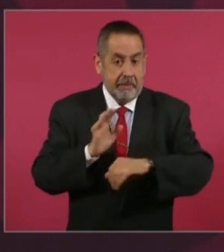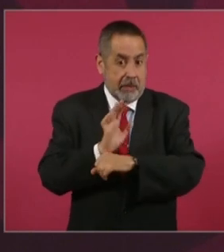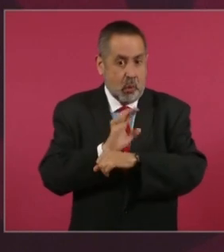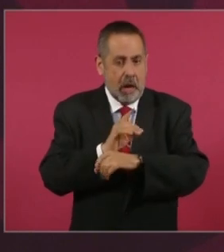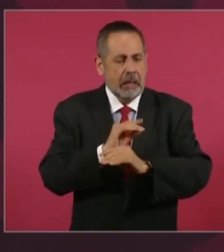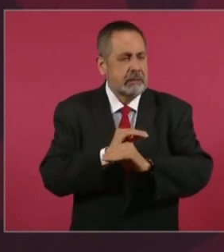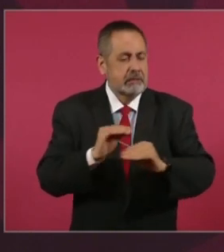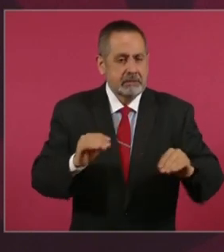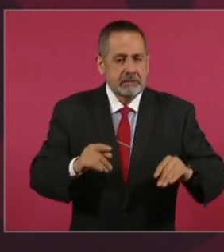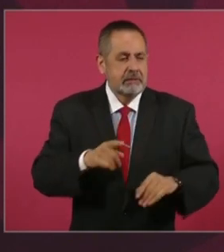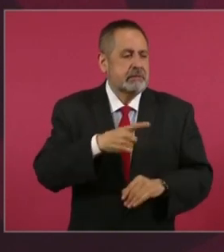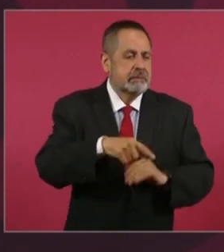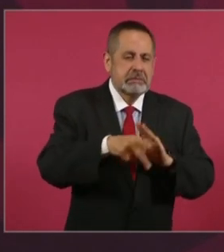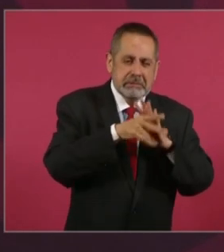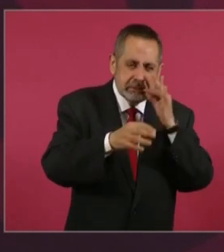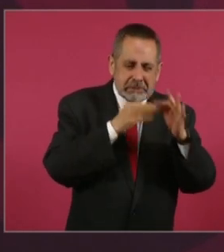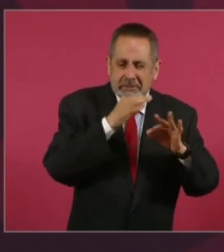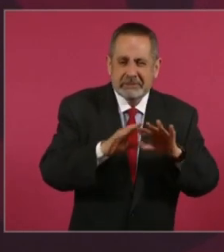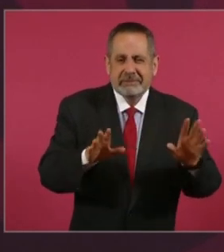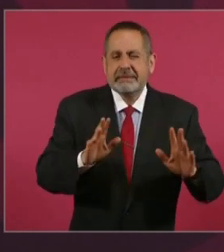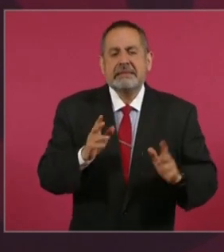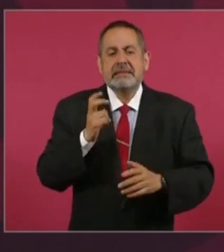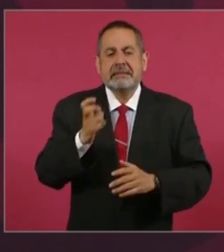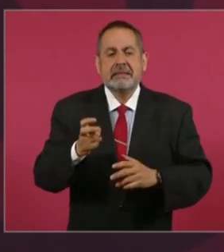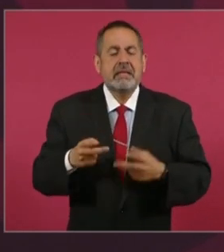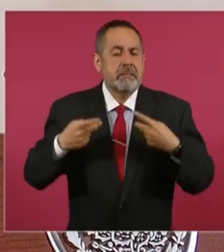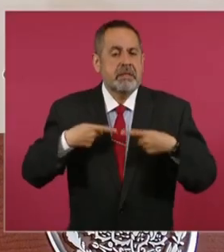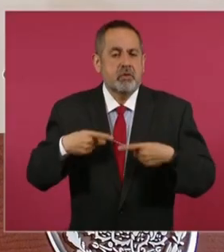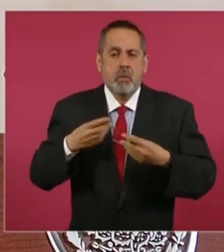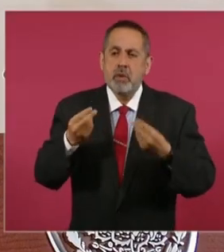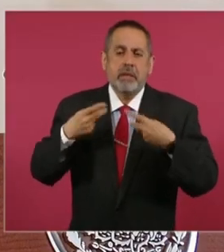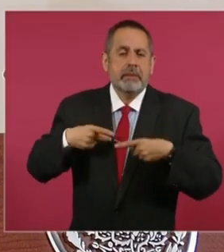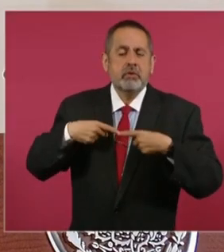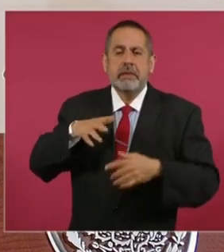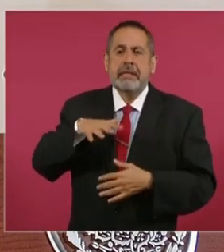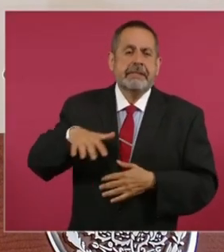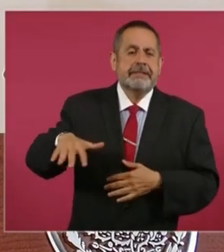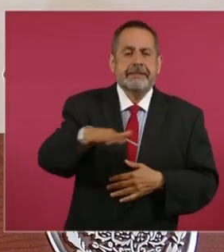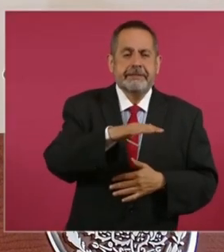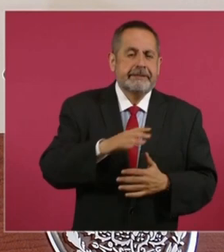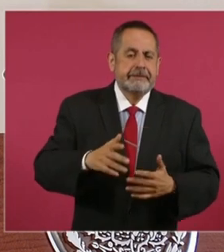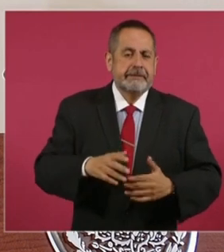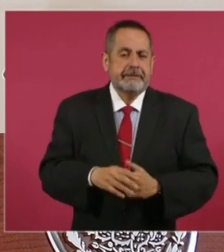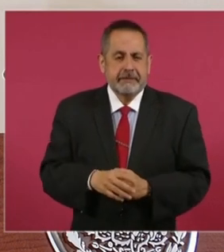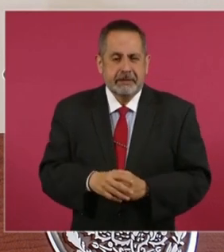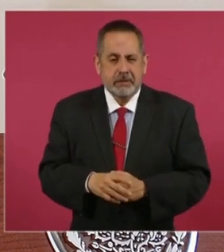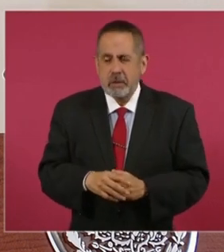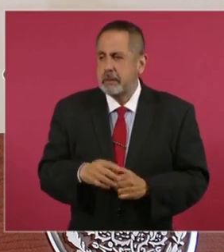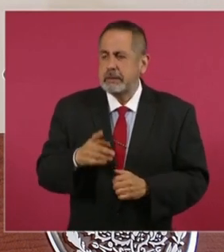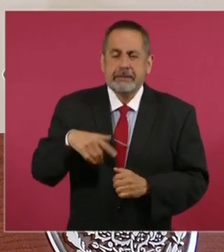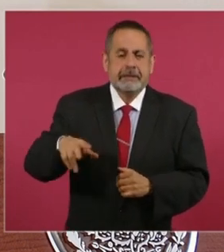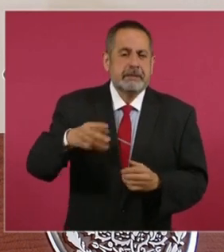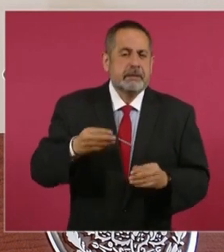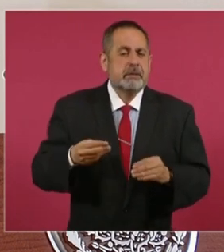desde luego los medios, pero además ya la gente, mucha gente muy